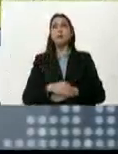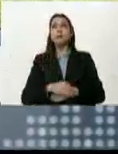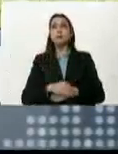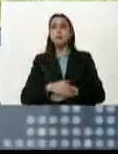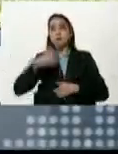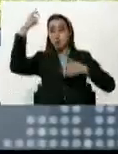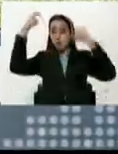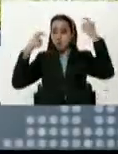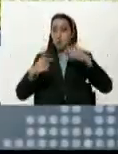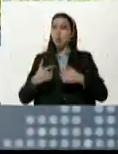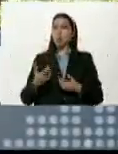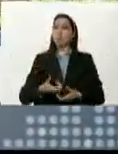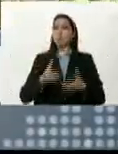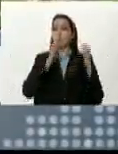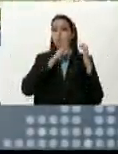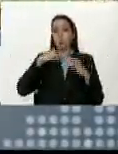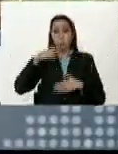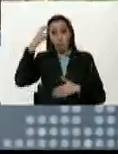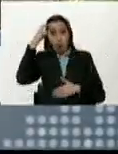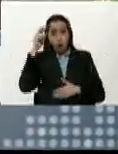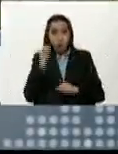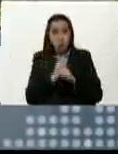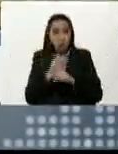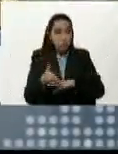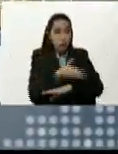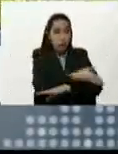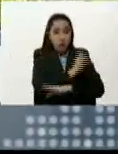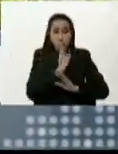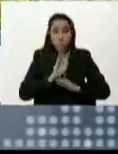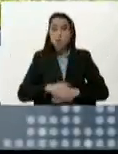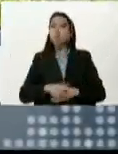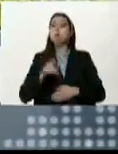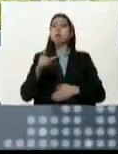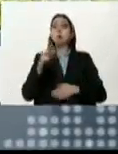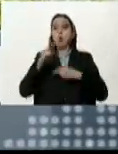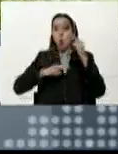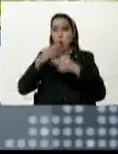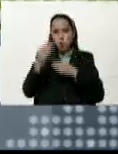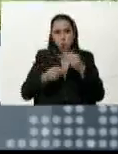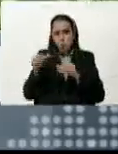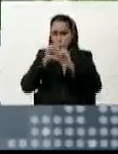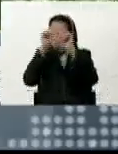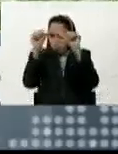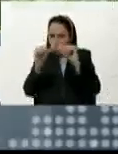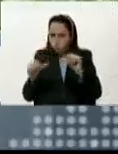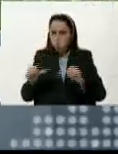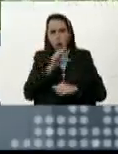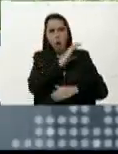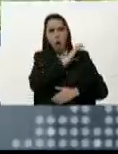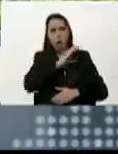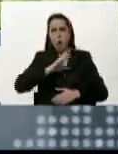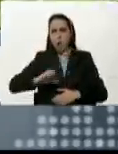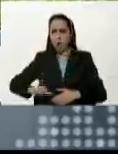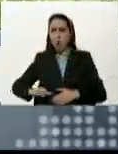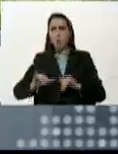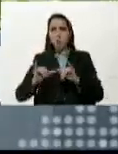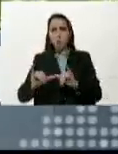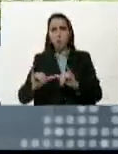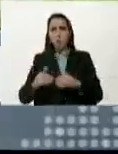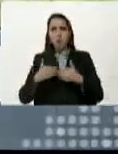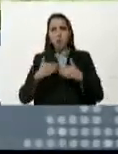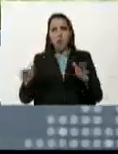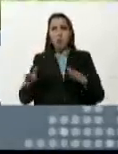comandante chávez me encargo yo era canciller me encargo de construir el monumento que construimos en la puerta